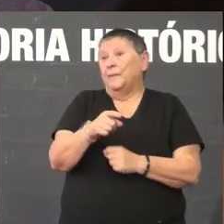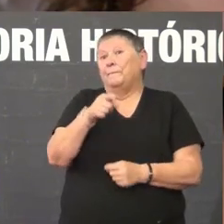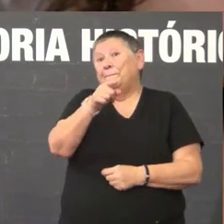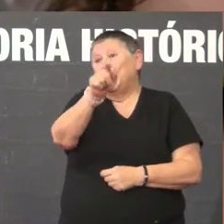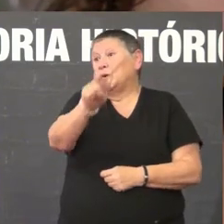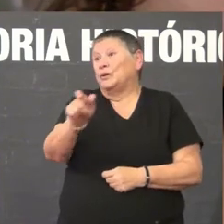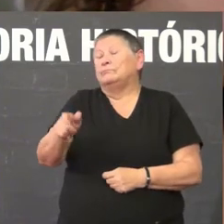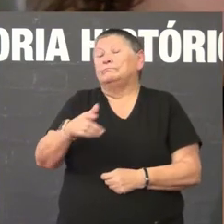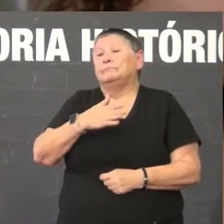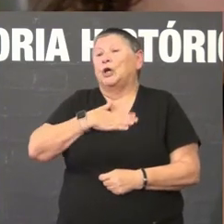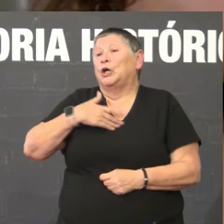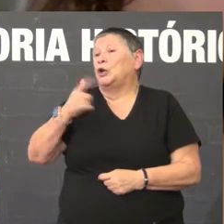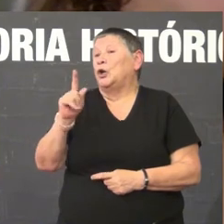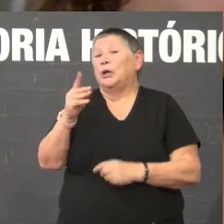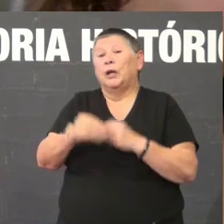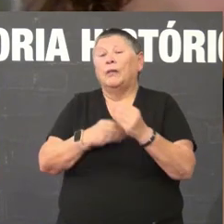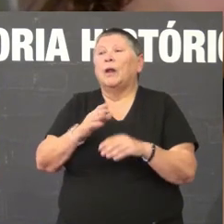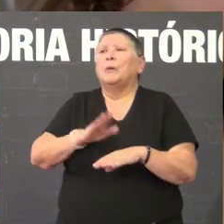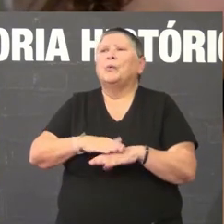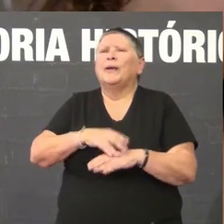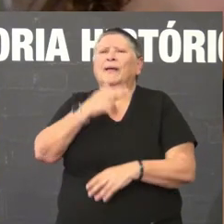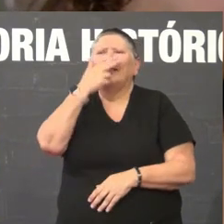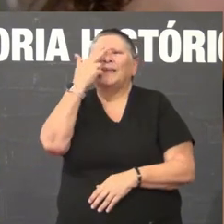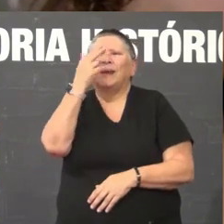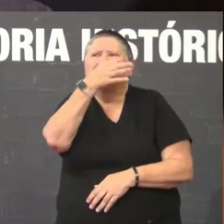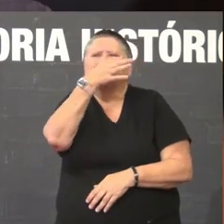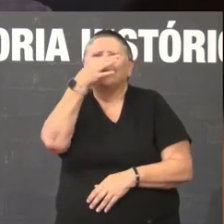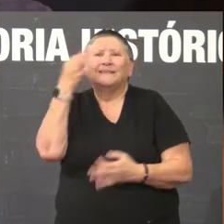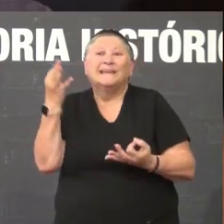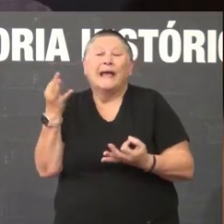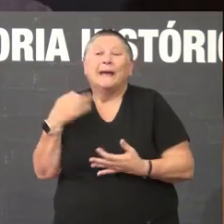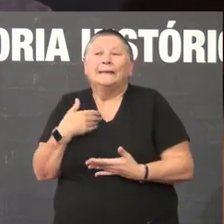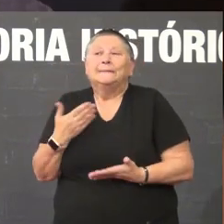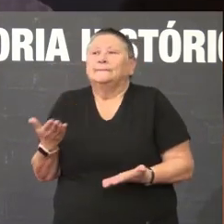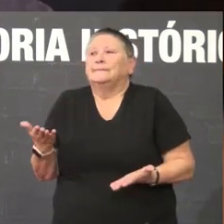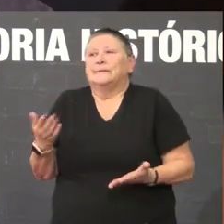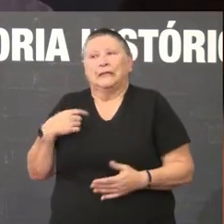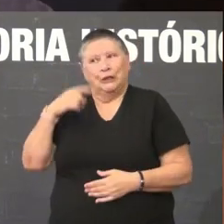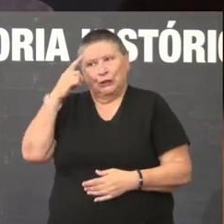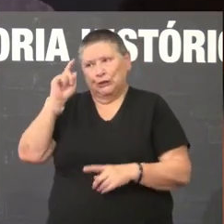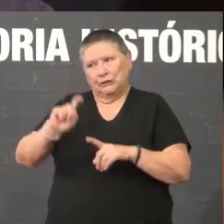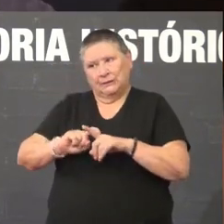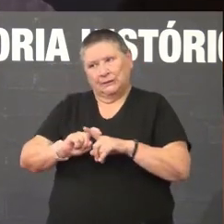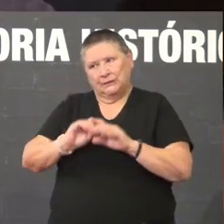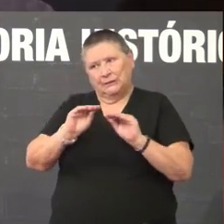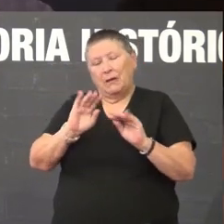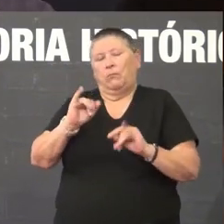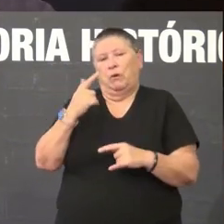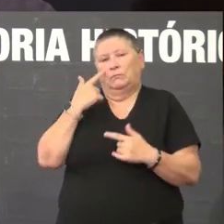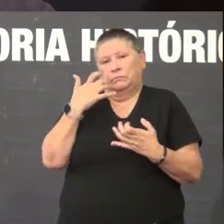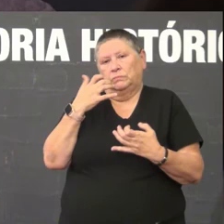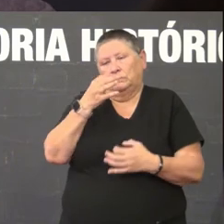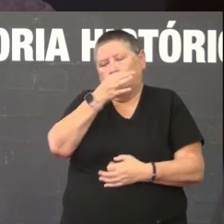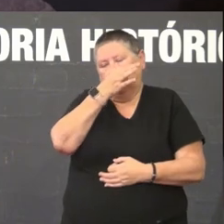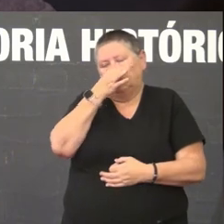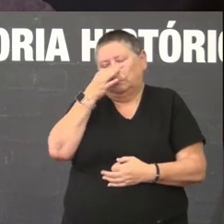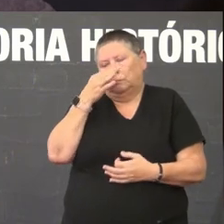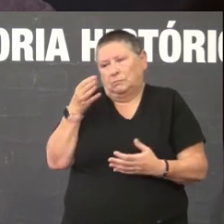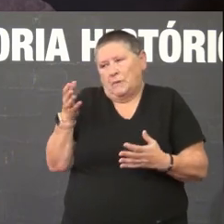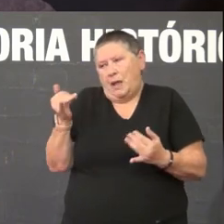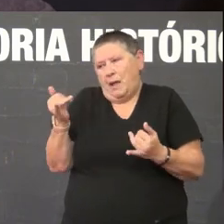facer, por intereses de, eu que sei, de que tipo, ¿no? Intereses espúreos, pero